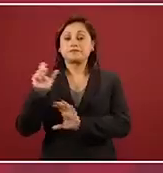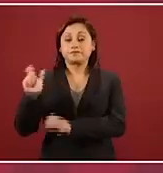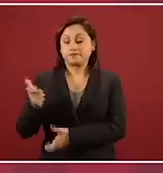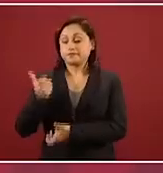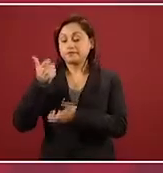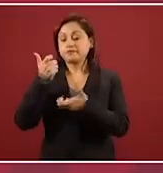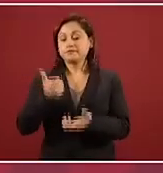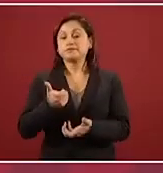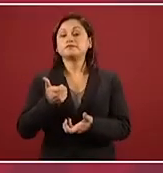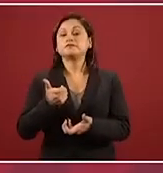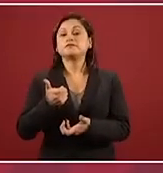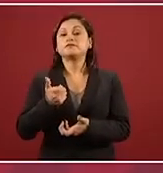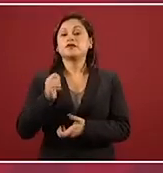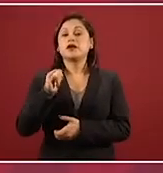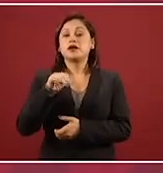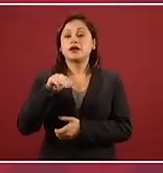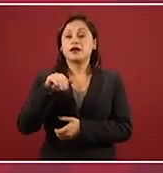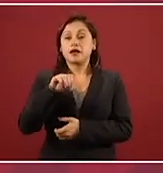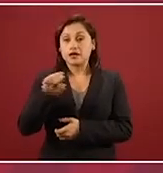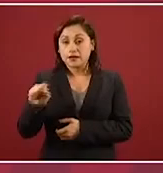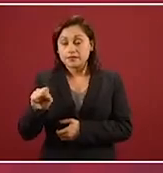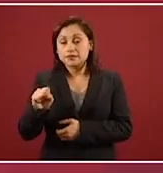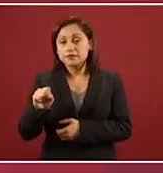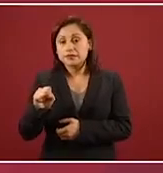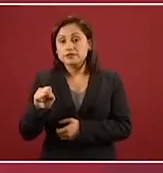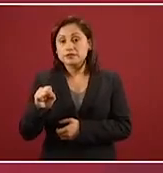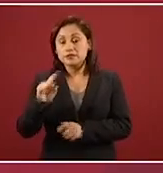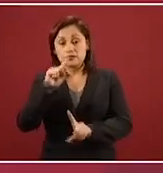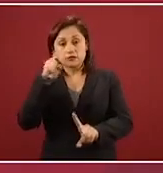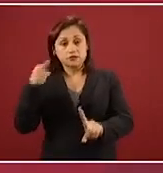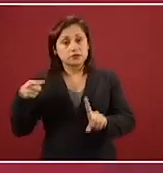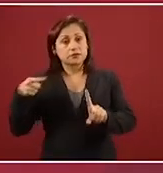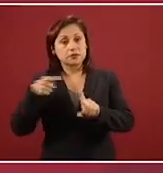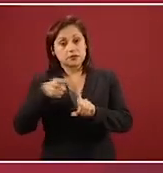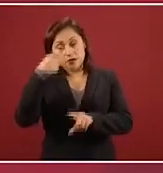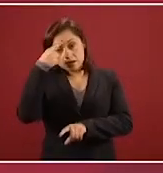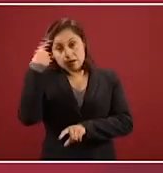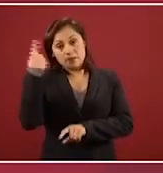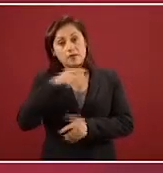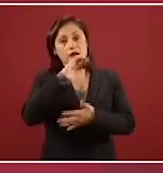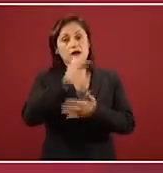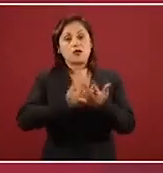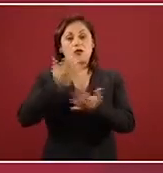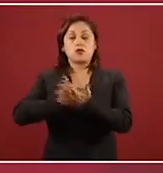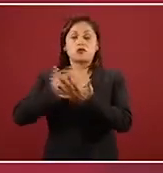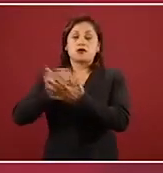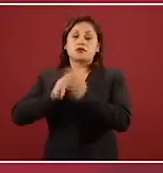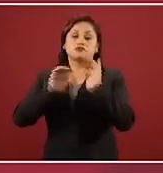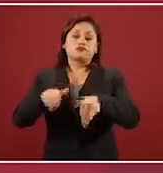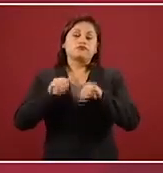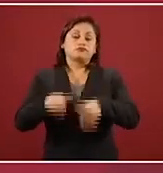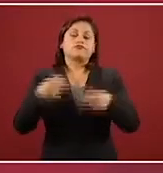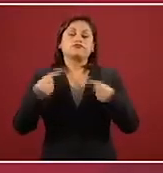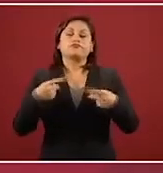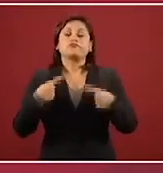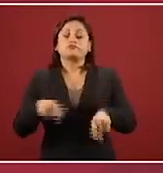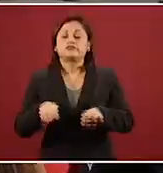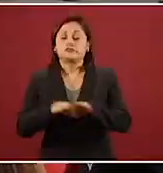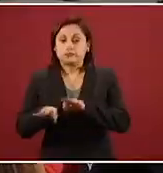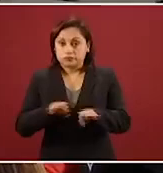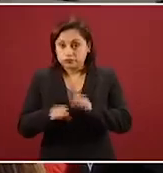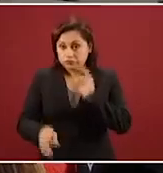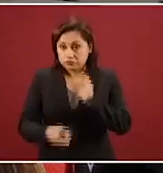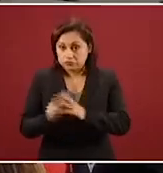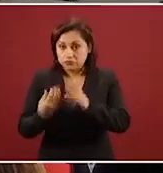Seguro Social estuvo muy enfocado en el tema de las contrataciones nuevas de personal. Una convocatoria que se lanzó